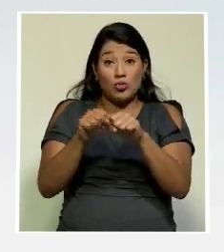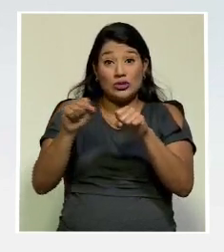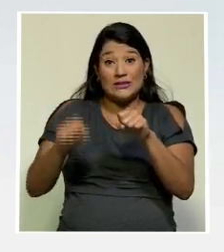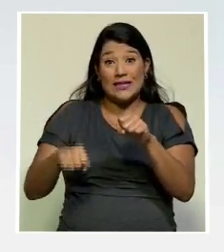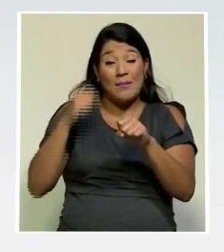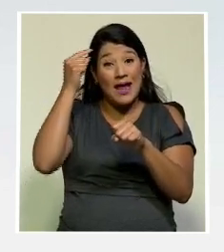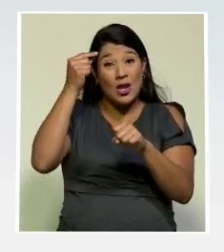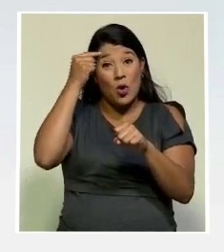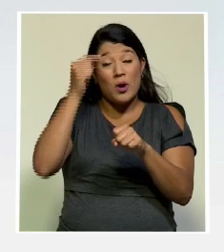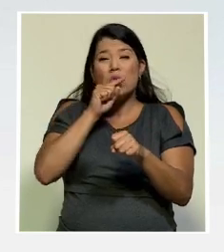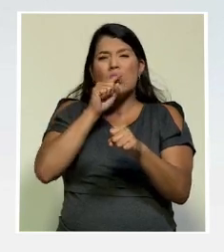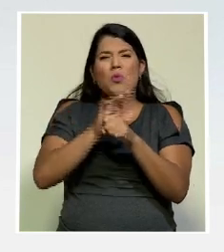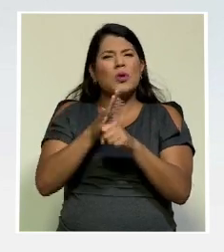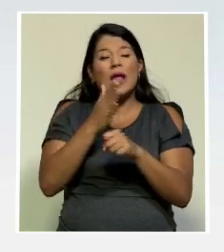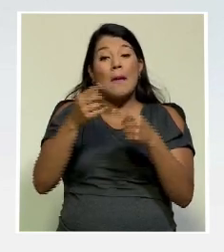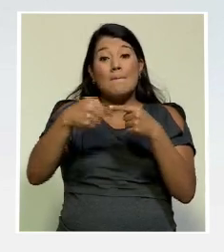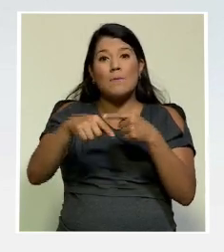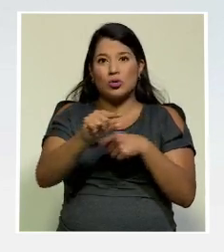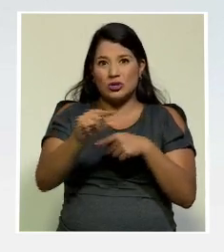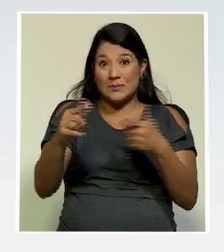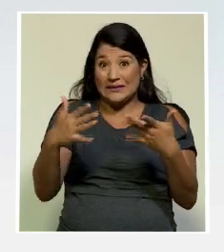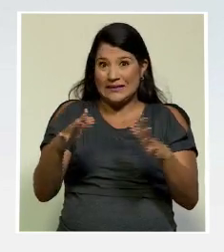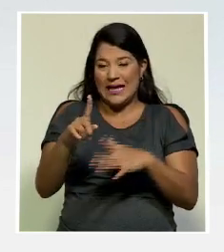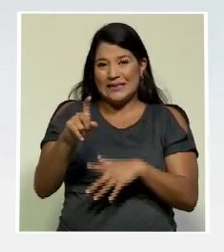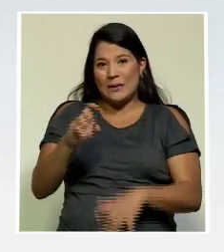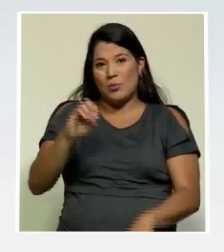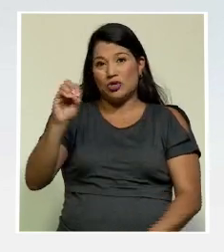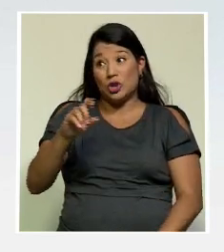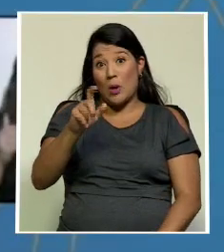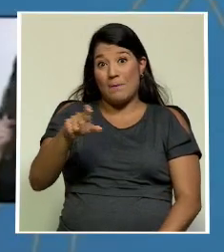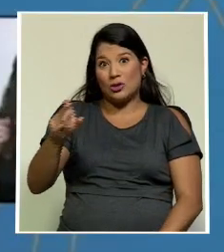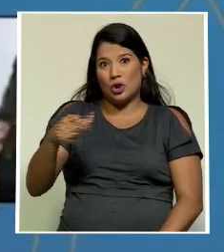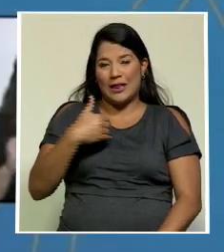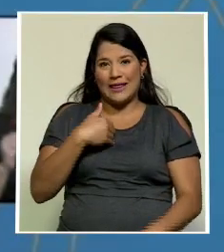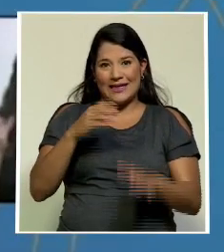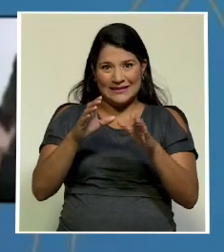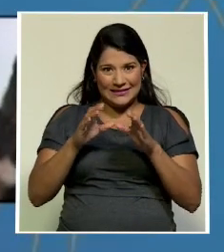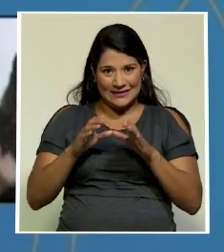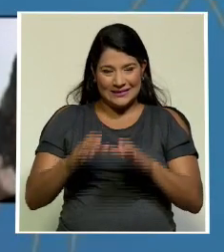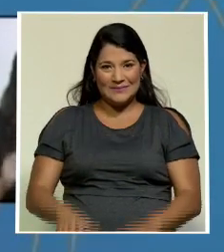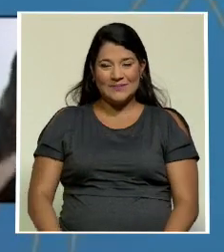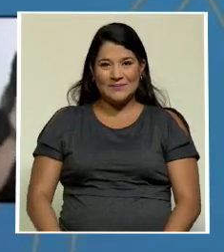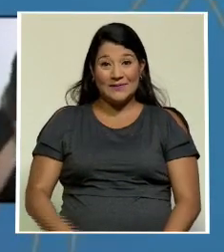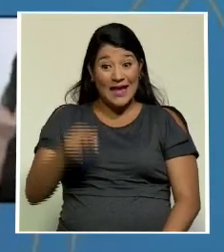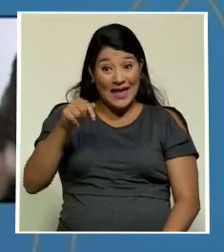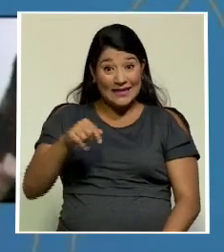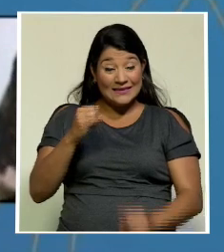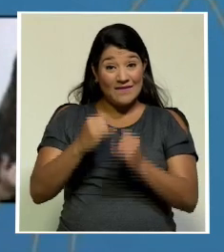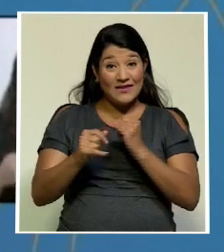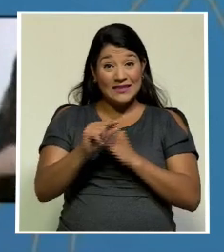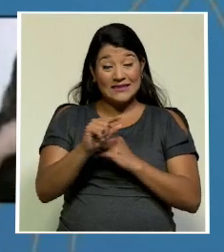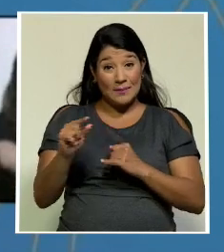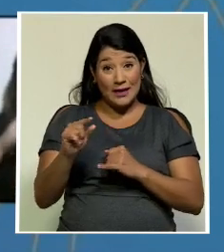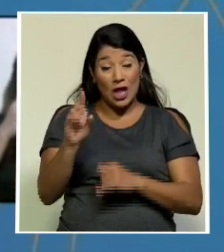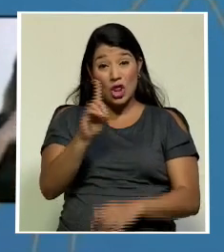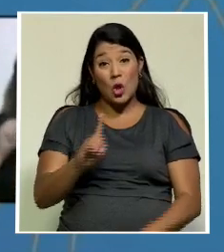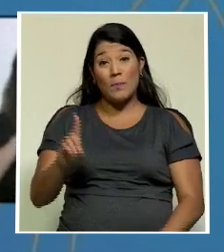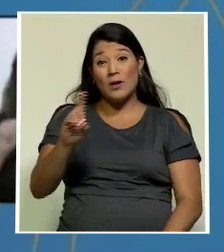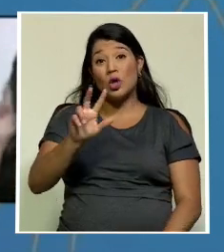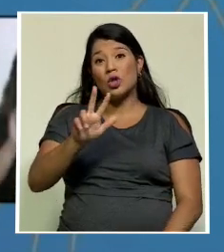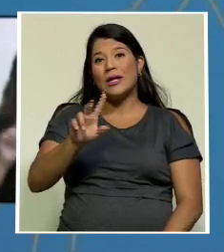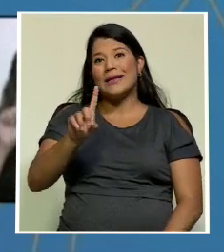semana el 100% de los inmunizados tenga su certificado. Este fin de semana, para el domingo 31, vamos a tener